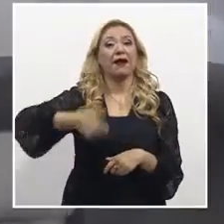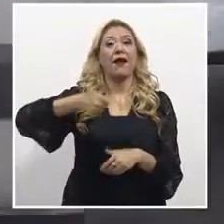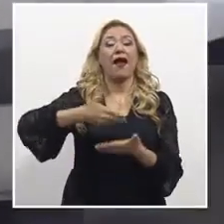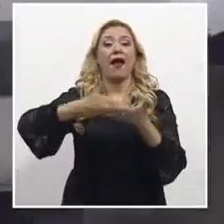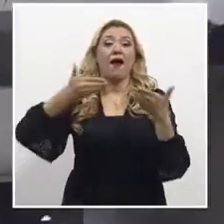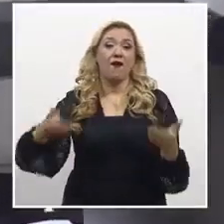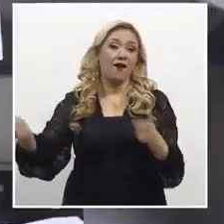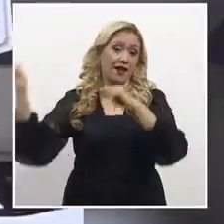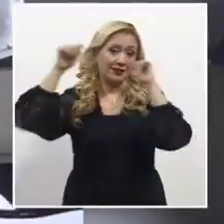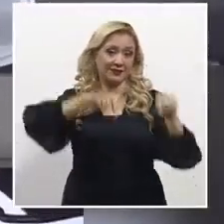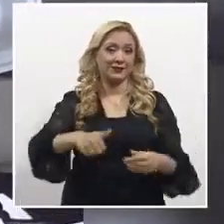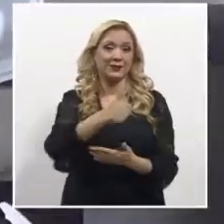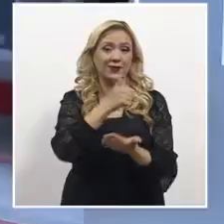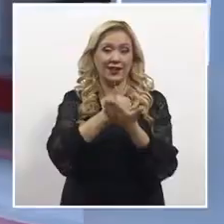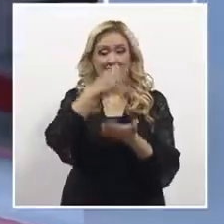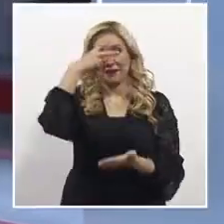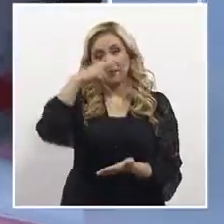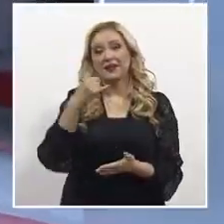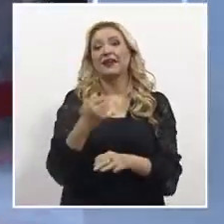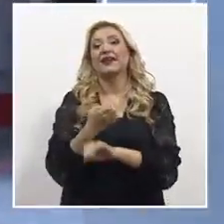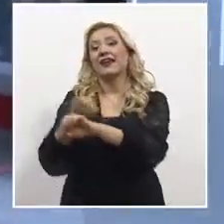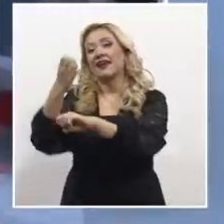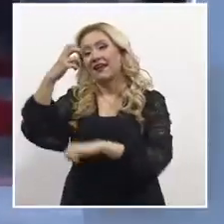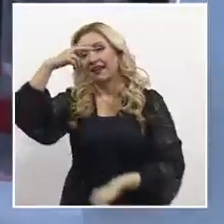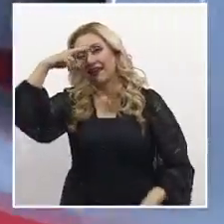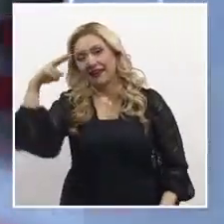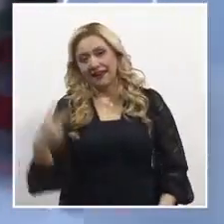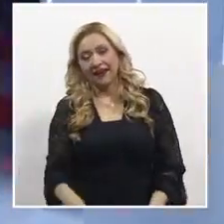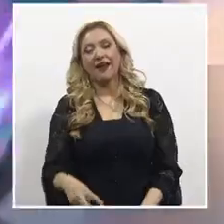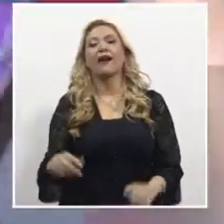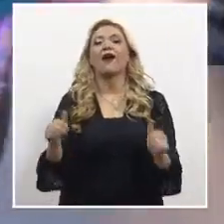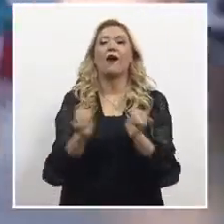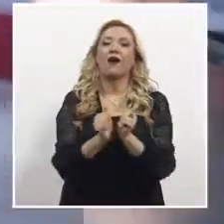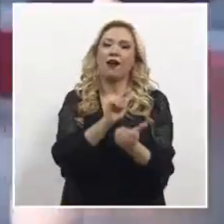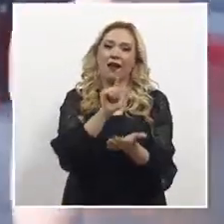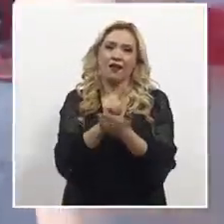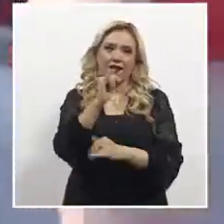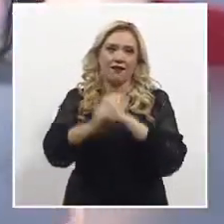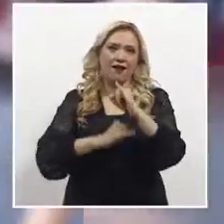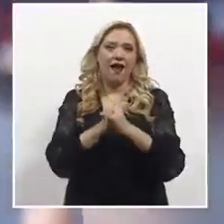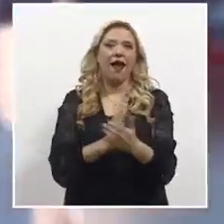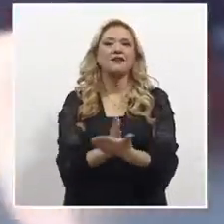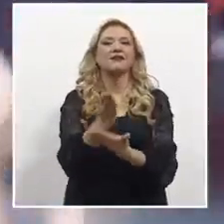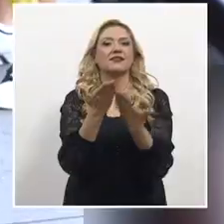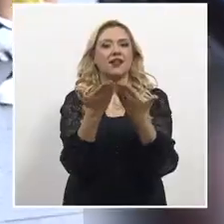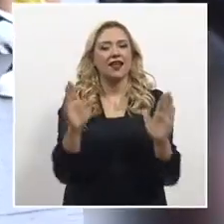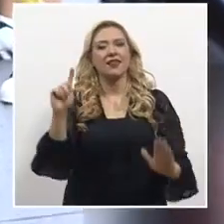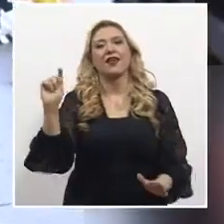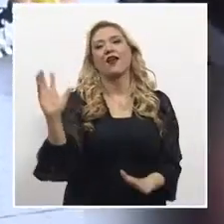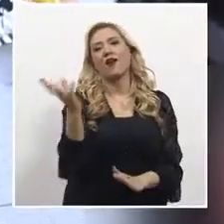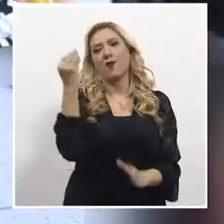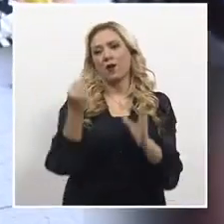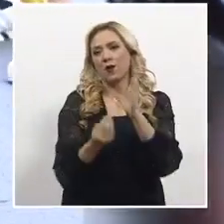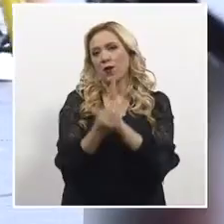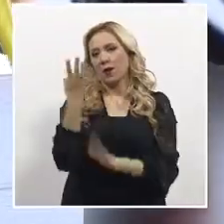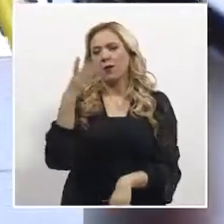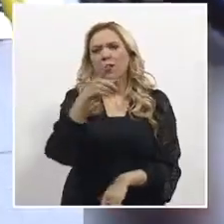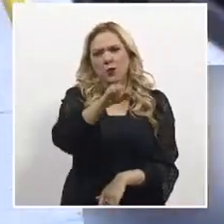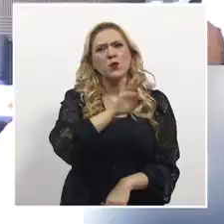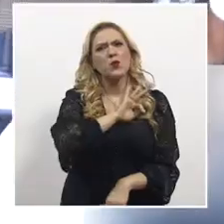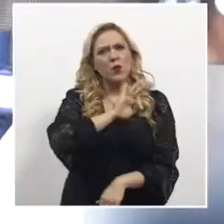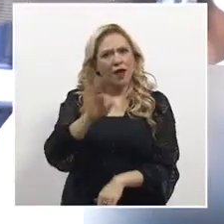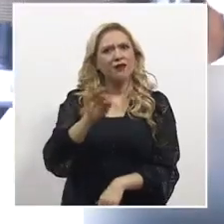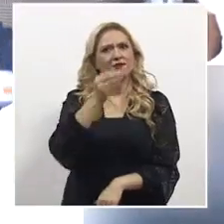de llegar a la capital del país y el Estado de México, siguiendo estándares internacionales de accesibilidad y tecnología. Usted podrá